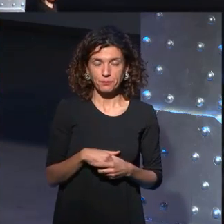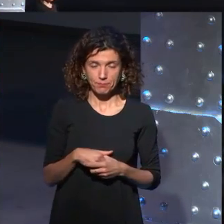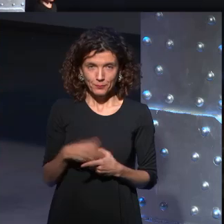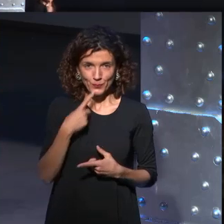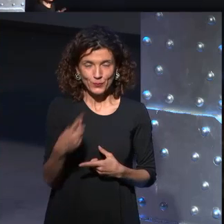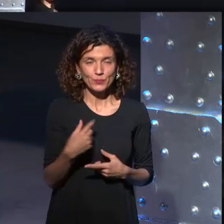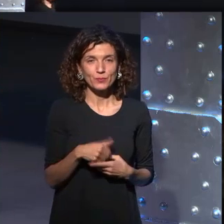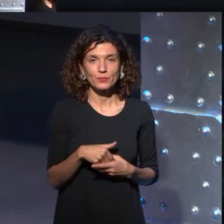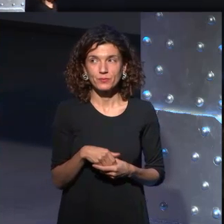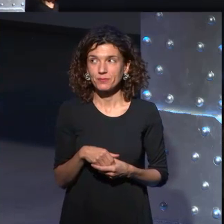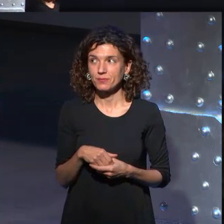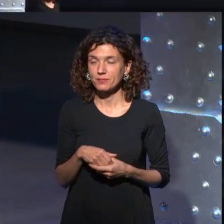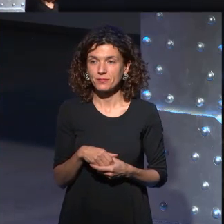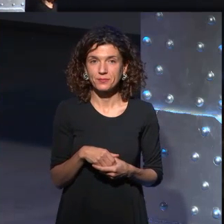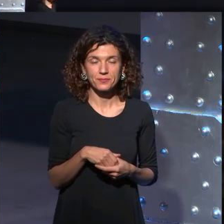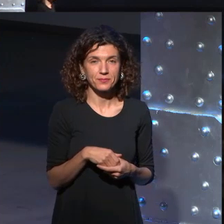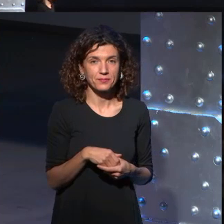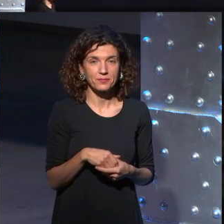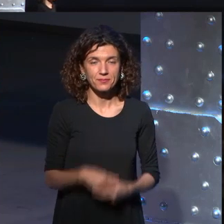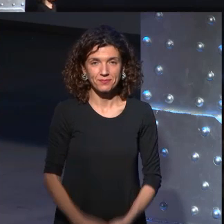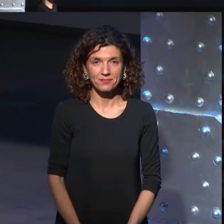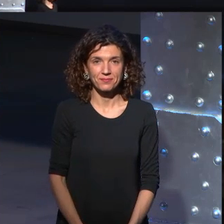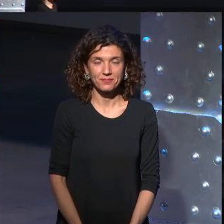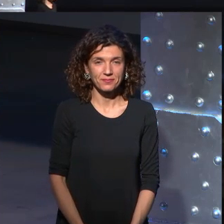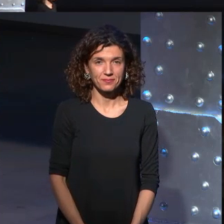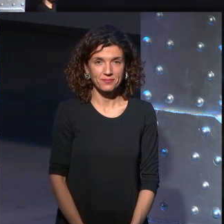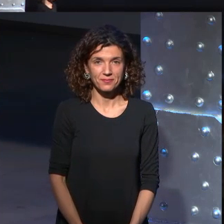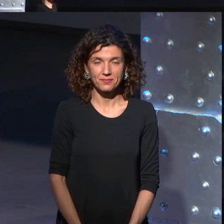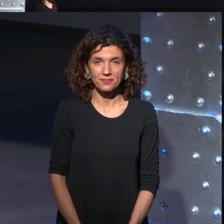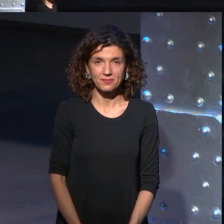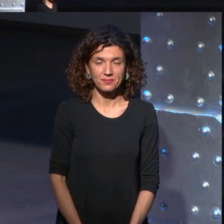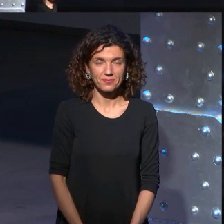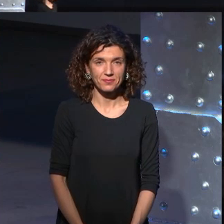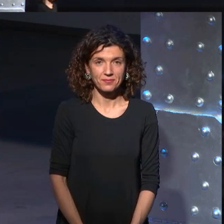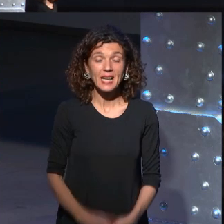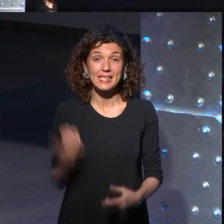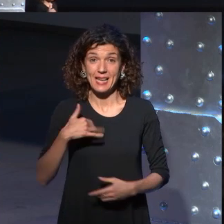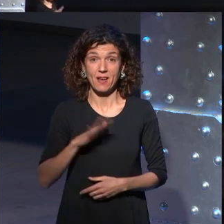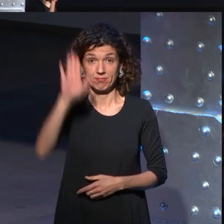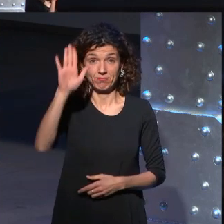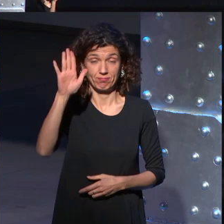Sí. Cago en la hostia, lo tenía aquí en la página. Aquí levantaron la mano.